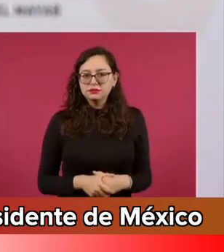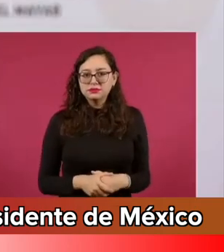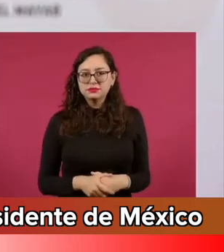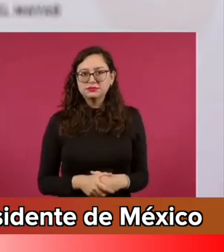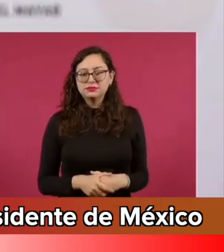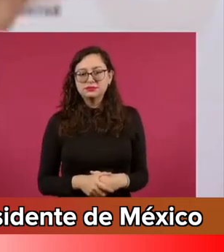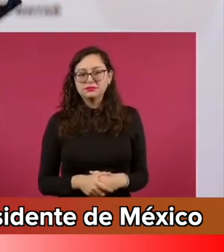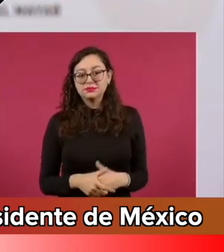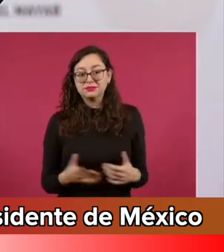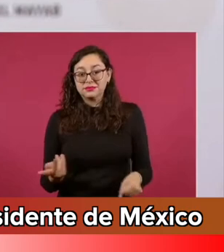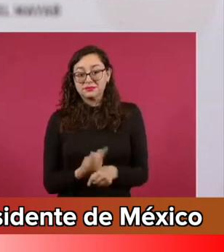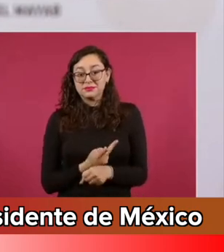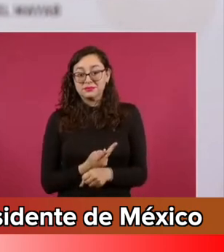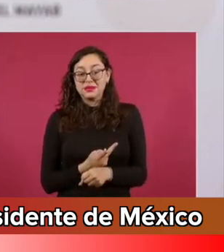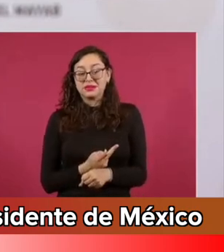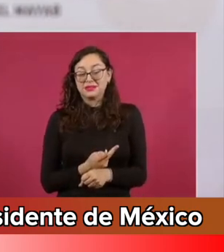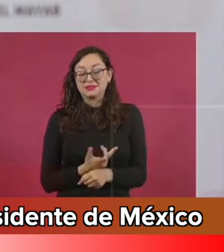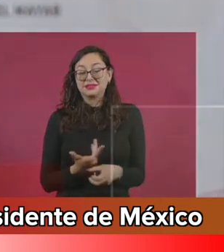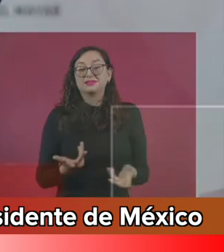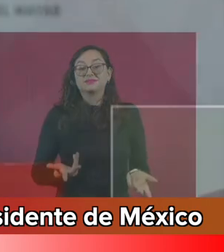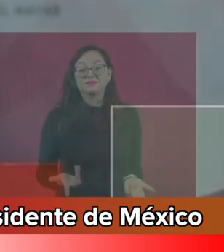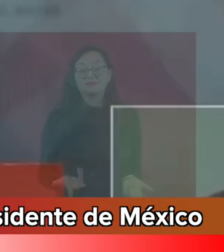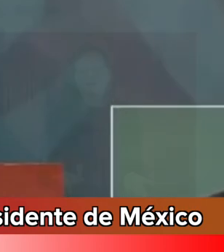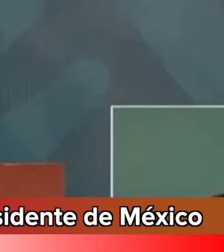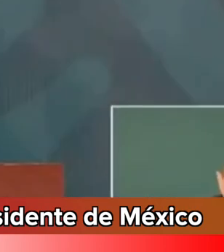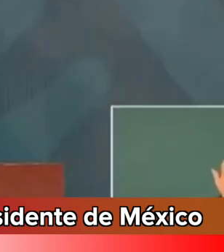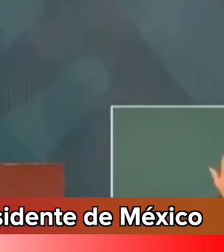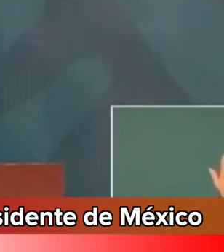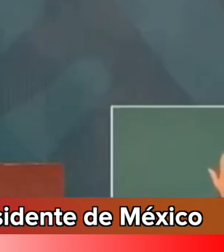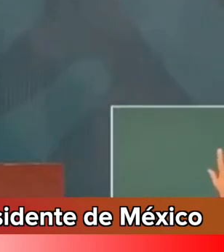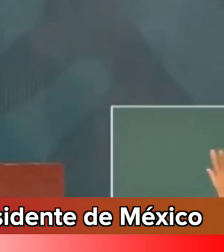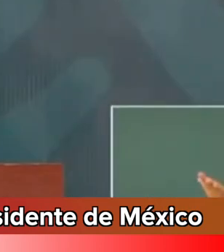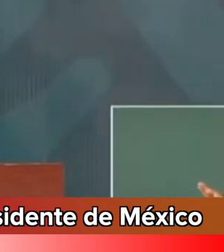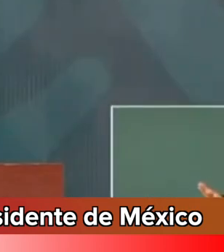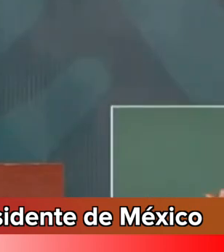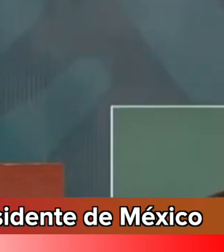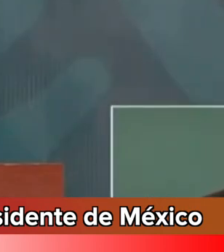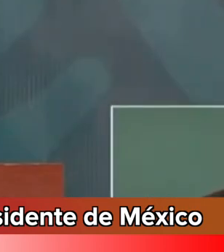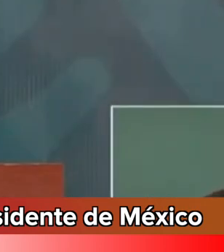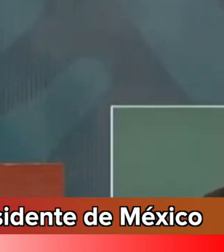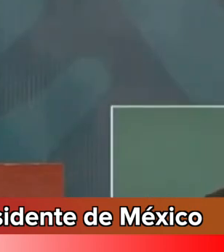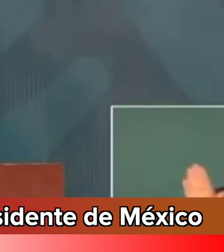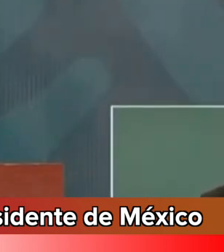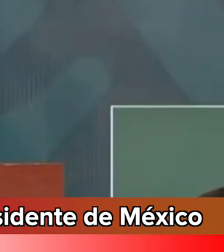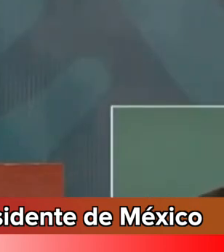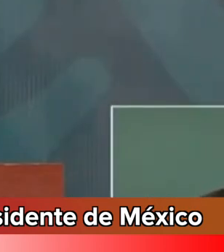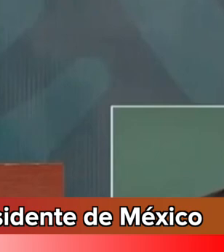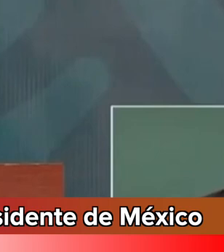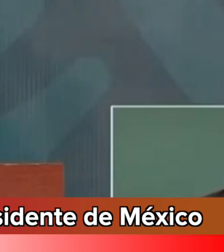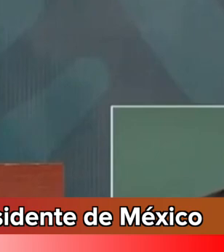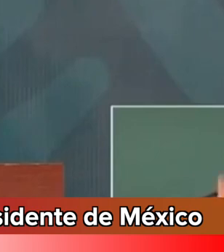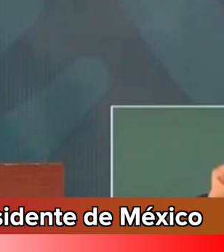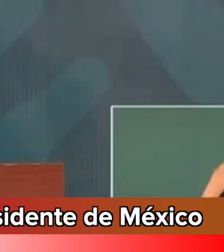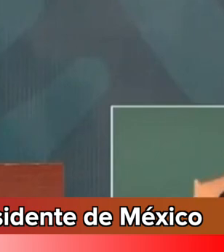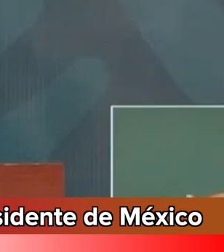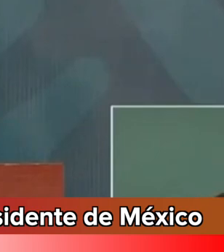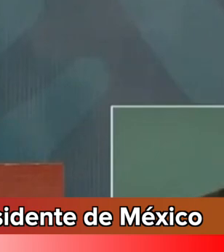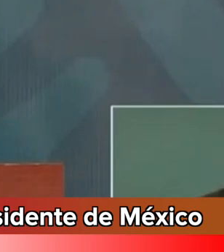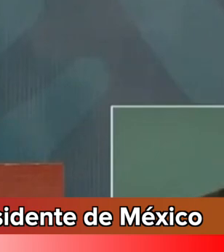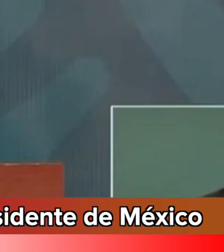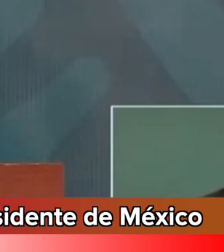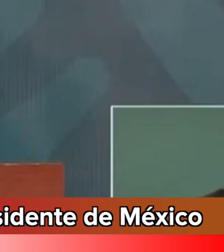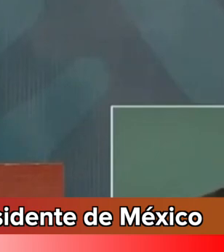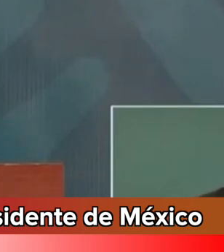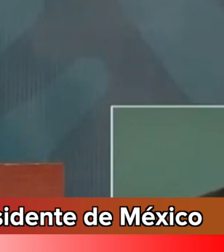del 2019, cuando soltó a Ovidio Guzmán López, hijo del Chapo, una vez que este había sido arrestado por elementos del